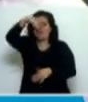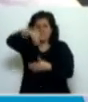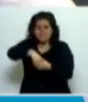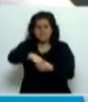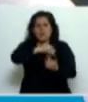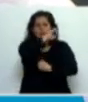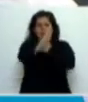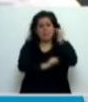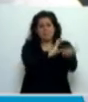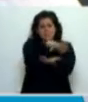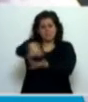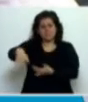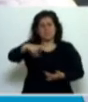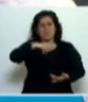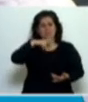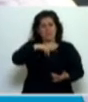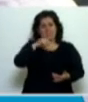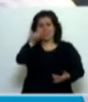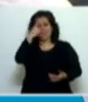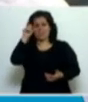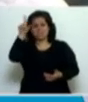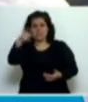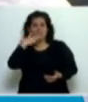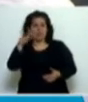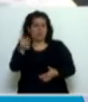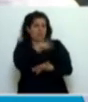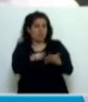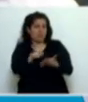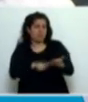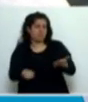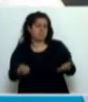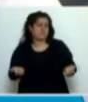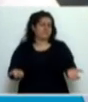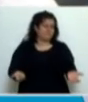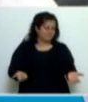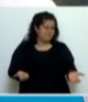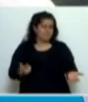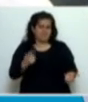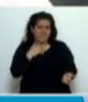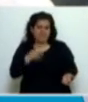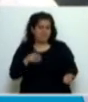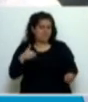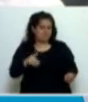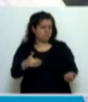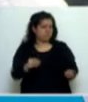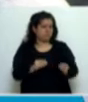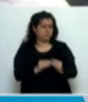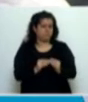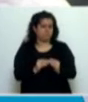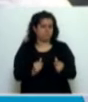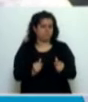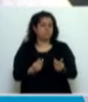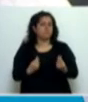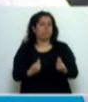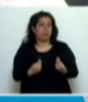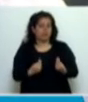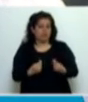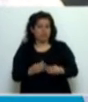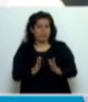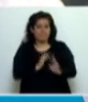Empresas del Estado, la verdad que es una estructura burocrática que va a ser designada en breve, porque el plazo para